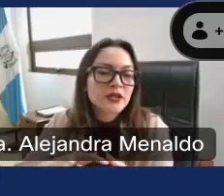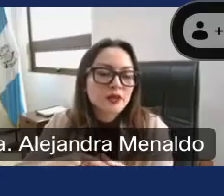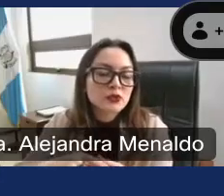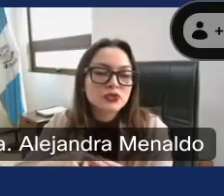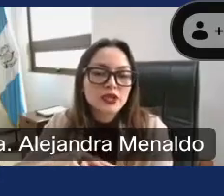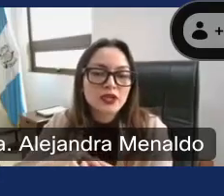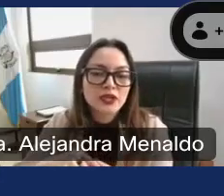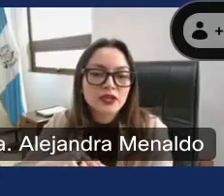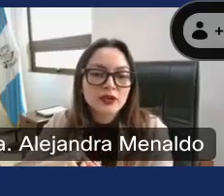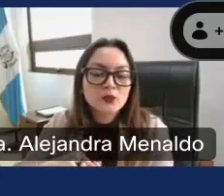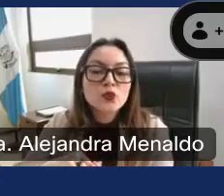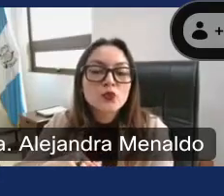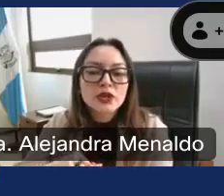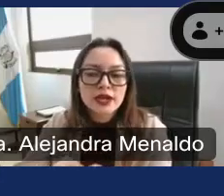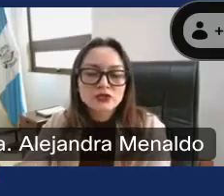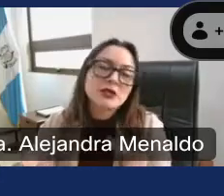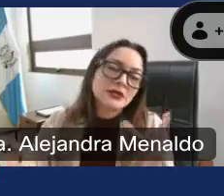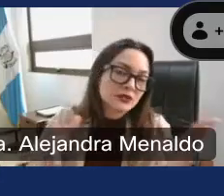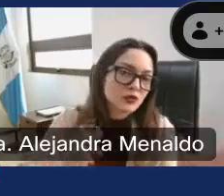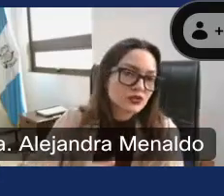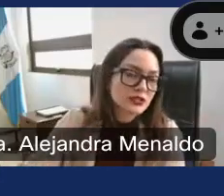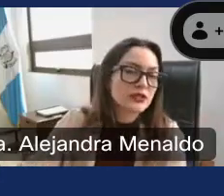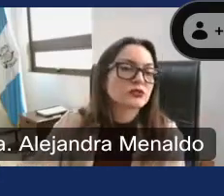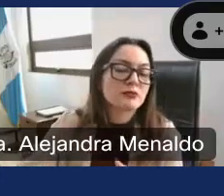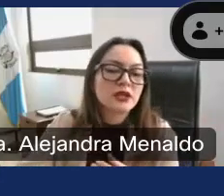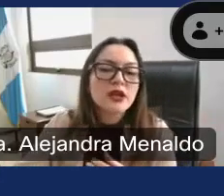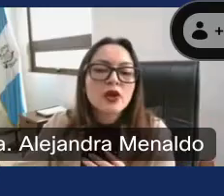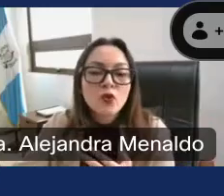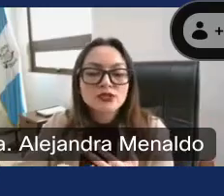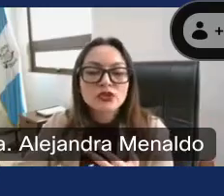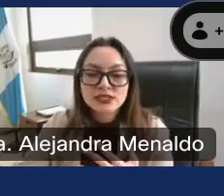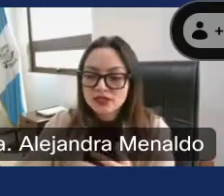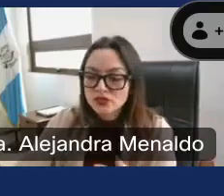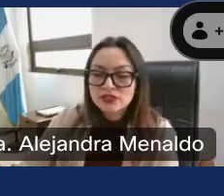que tengamos muy claros y basándonos en datos también,